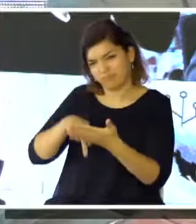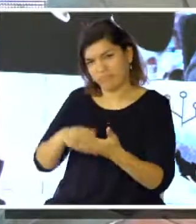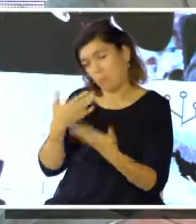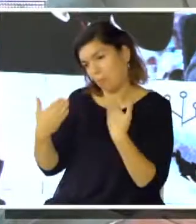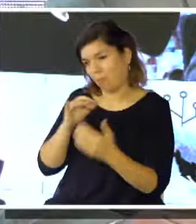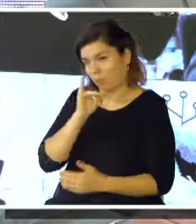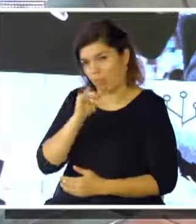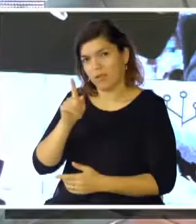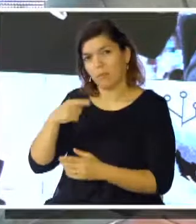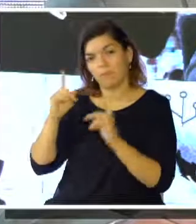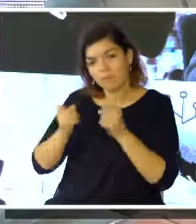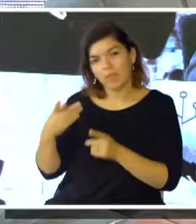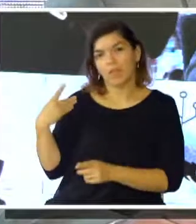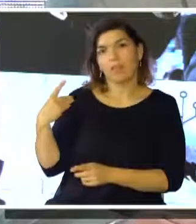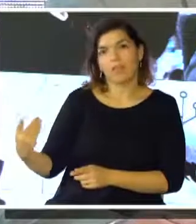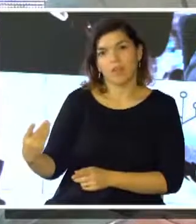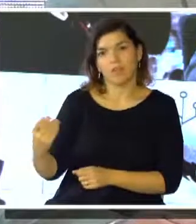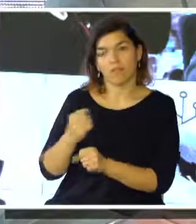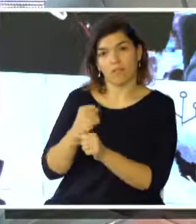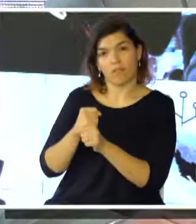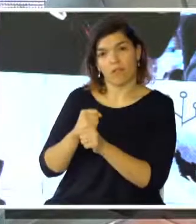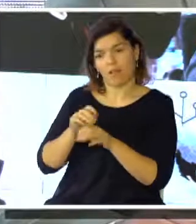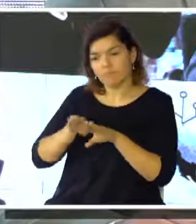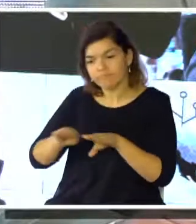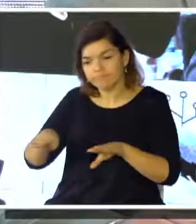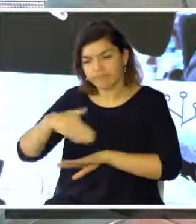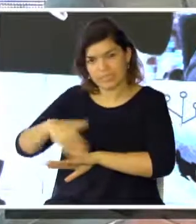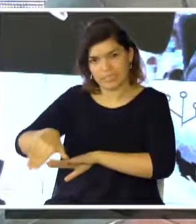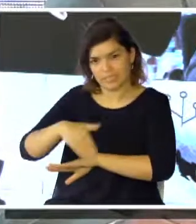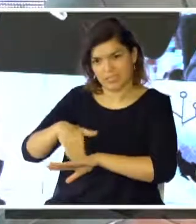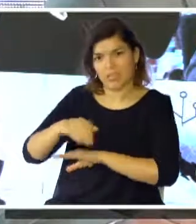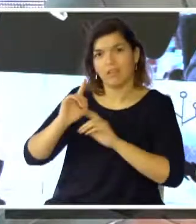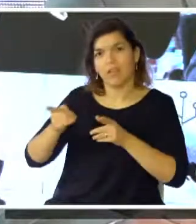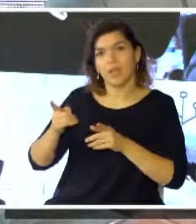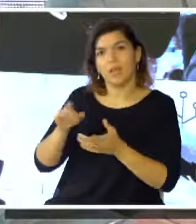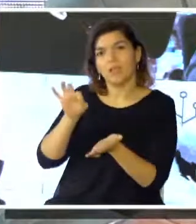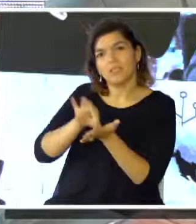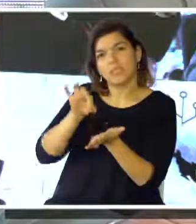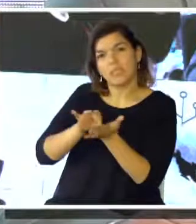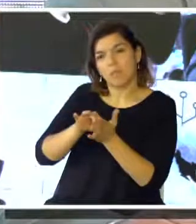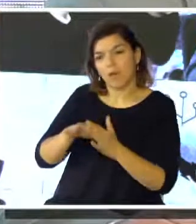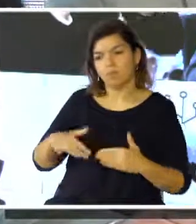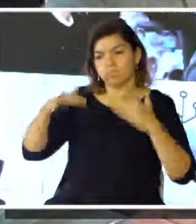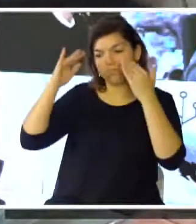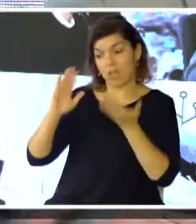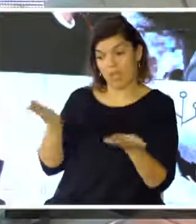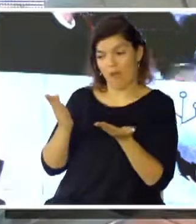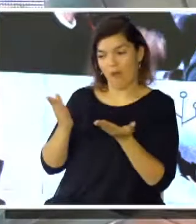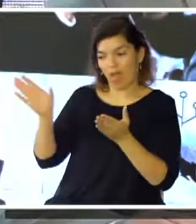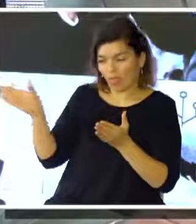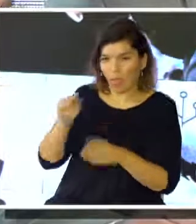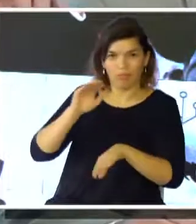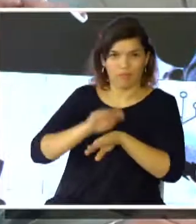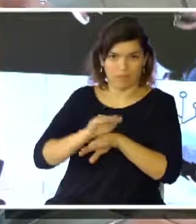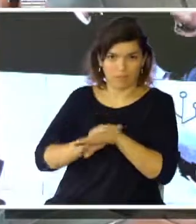fui director de asfalto fui director del sistema pluvial y ahora soy subsecretario de todo eso y